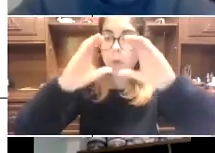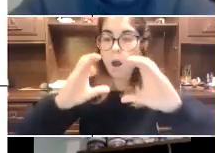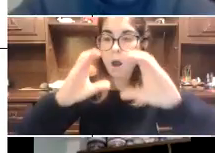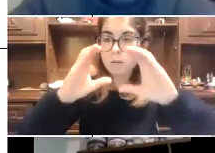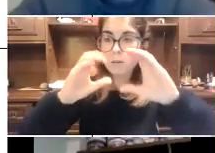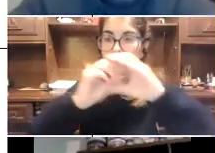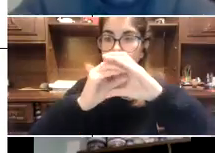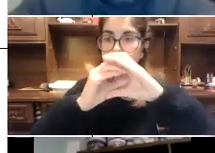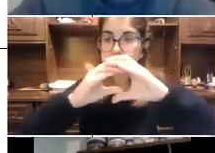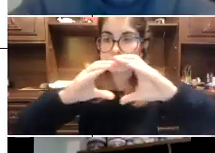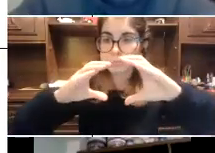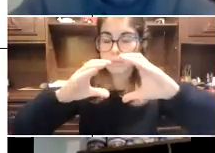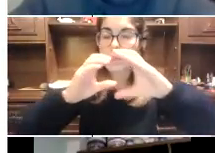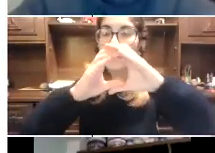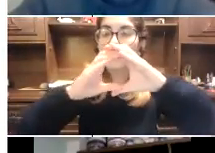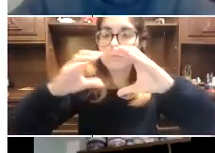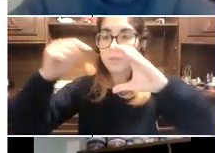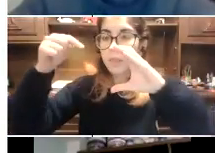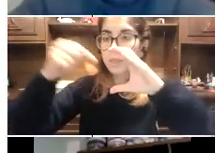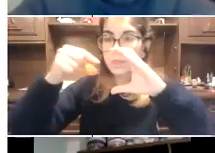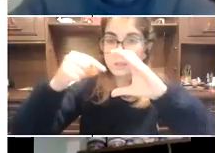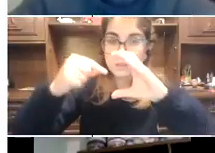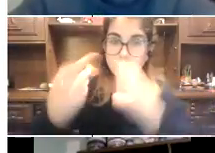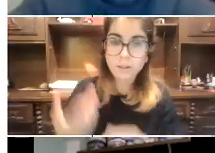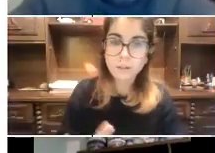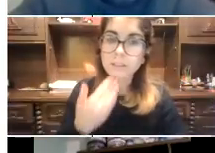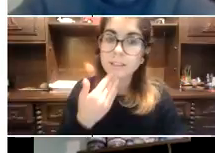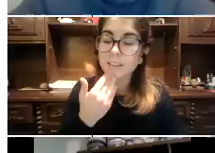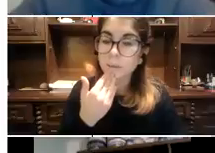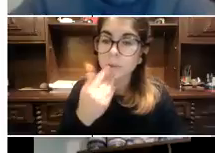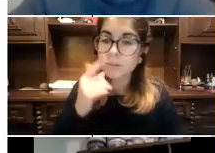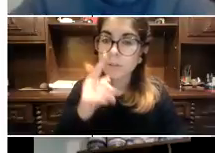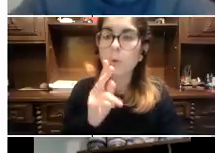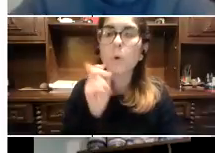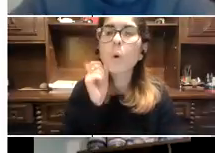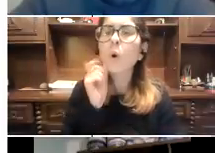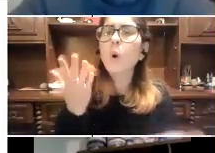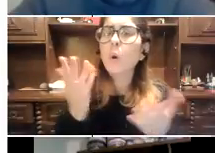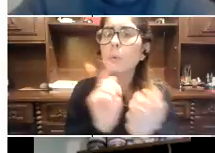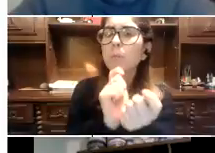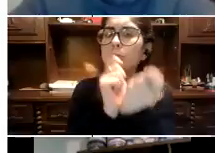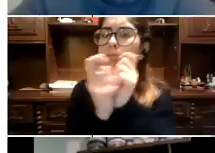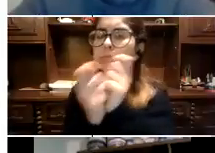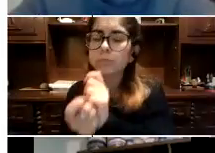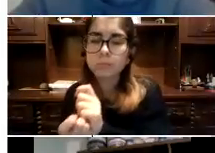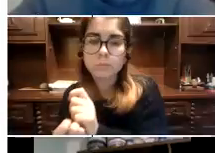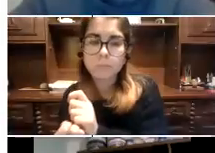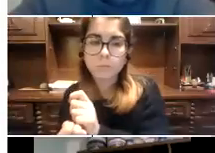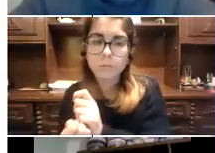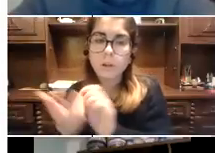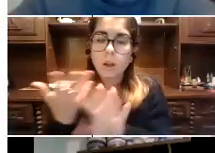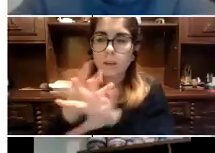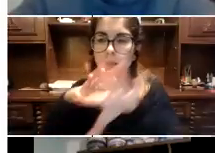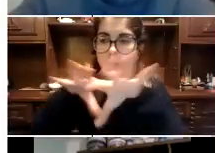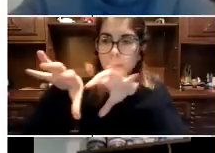luego hablamos de algunas transformaciones de la materia, para lo cual fue necesario hablar también